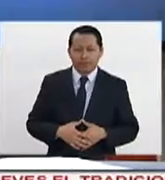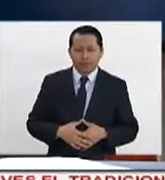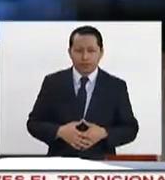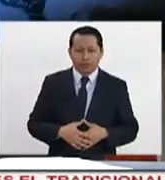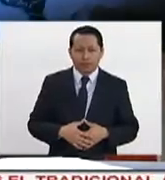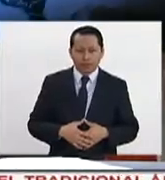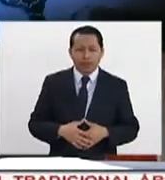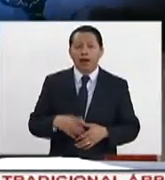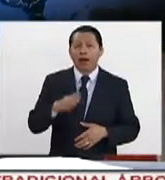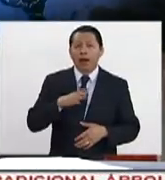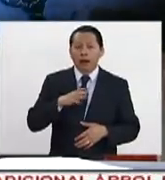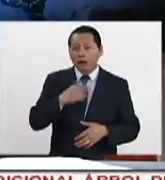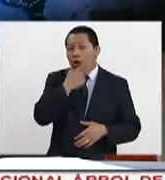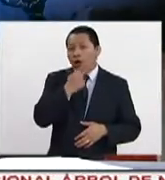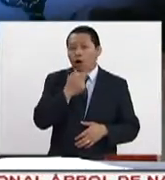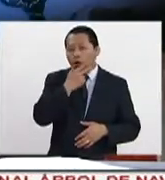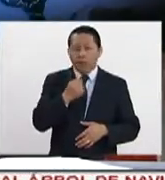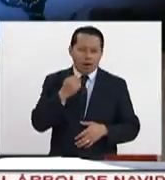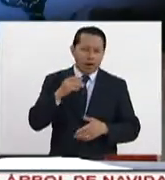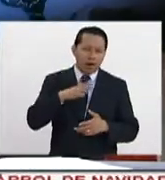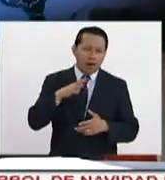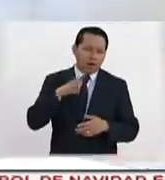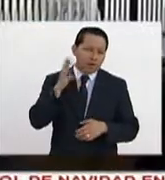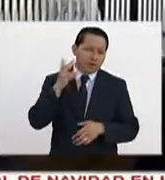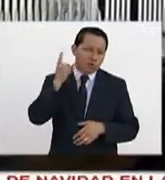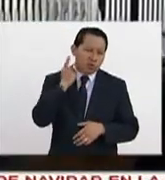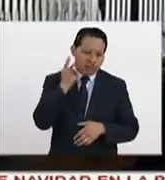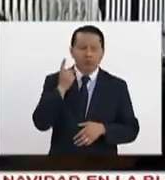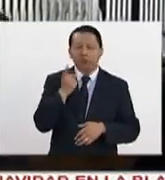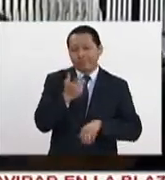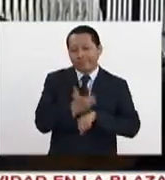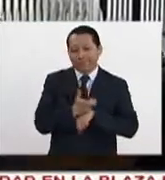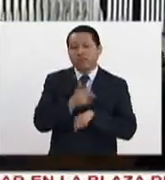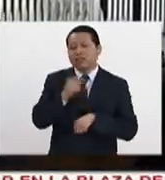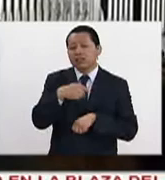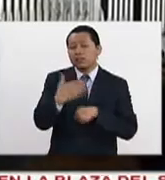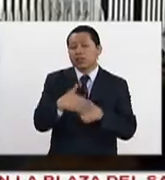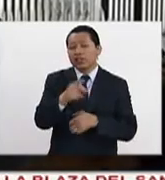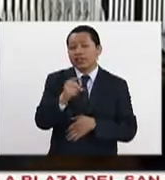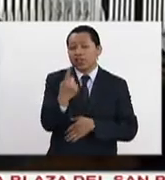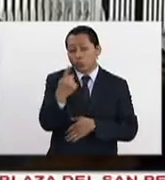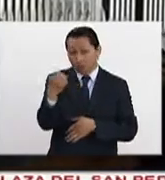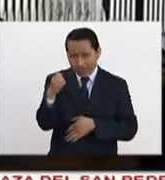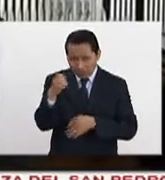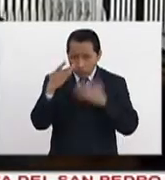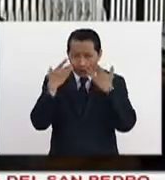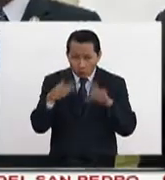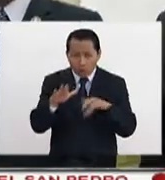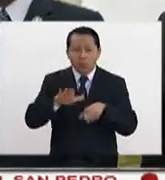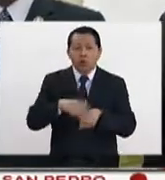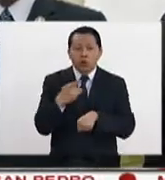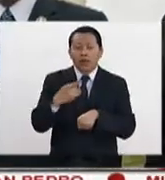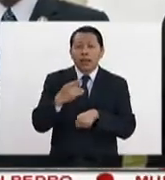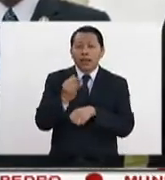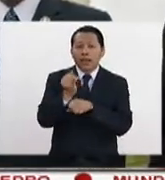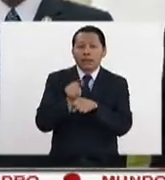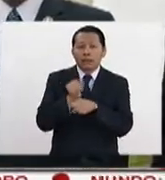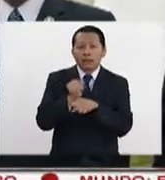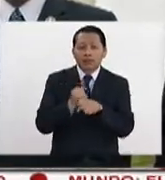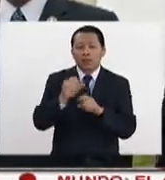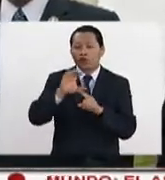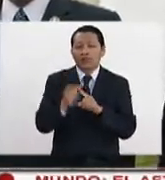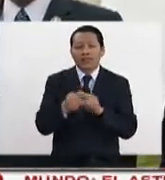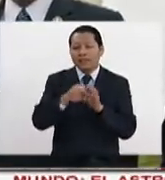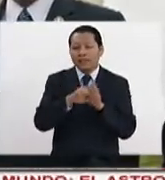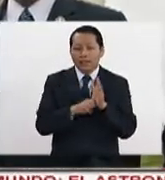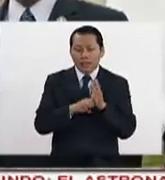Trent Franks, congresista de los Estados Unidos, anunció que va a renunciar a su cargo el 31 de enero. Esto debido a que está siendo investigado por el Comité de